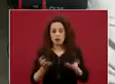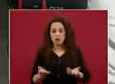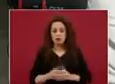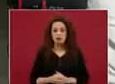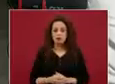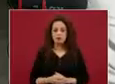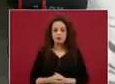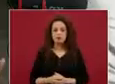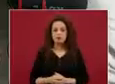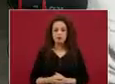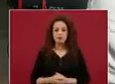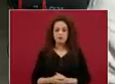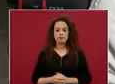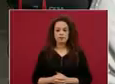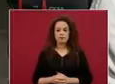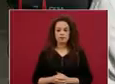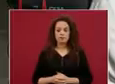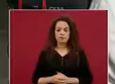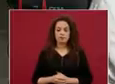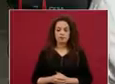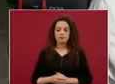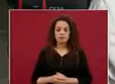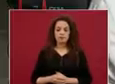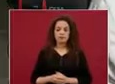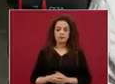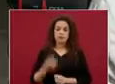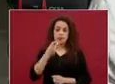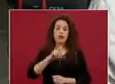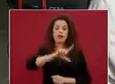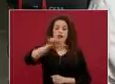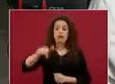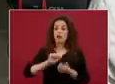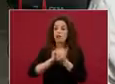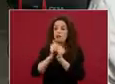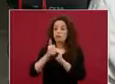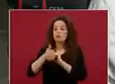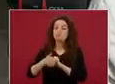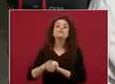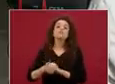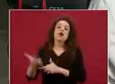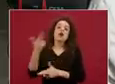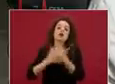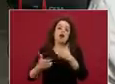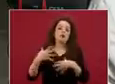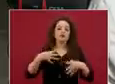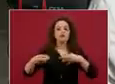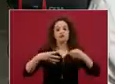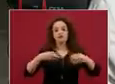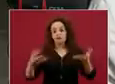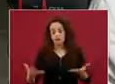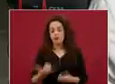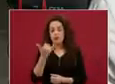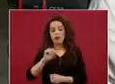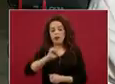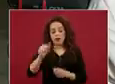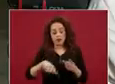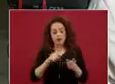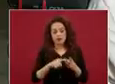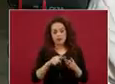labores cotidianas y esto pudiera después convertirse en un brote. Y una segunda pregunta, me contactó